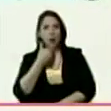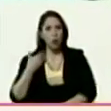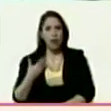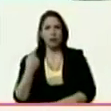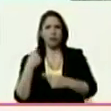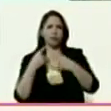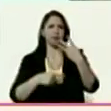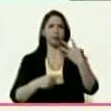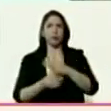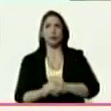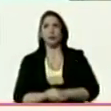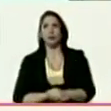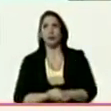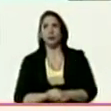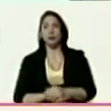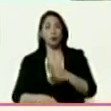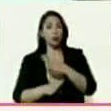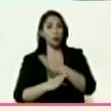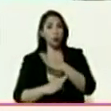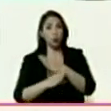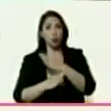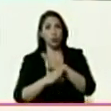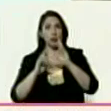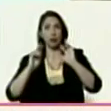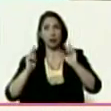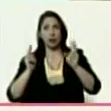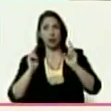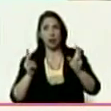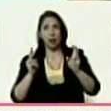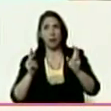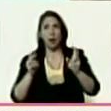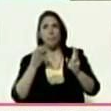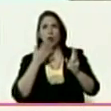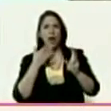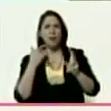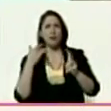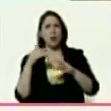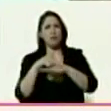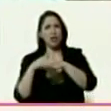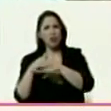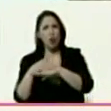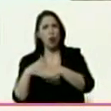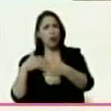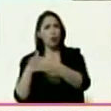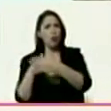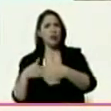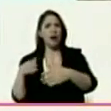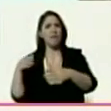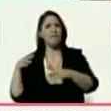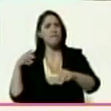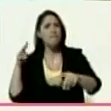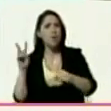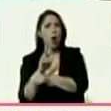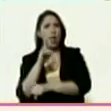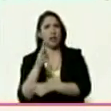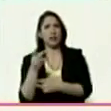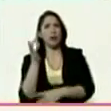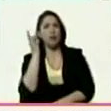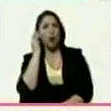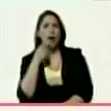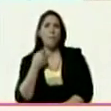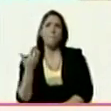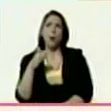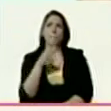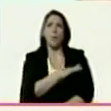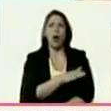muchísimas cosas. Por ejemplo, todavía el tema de la impunidad contra la violencia de las mujeres asesinadas